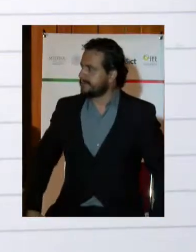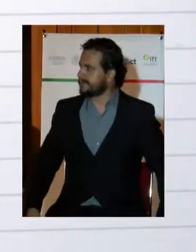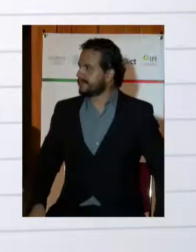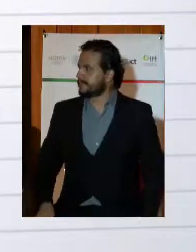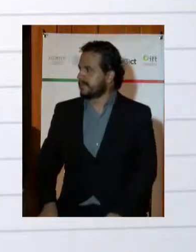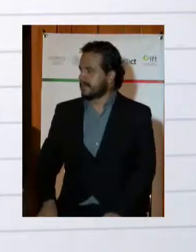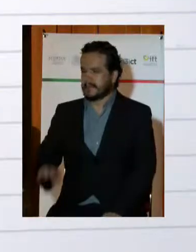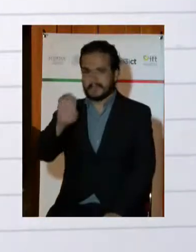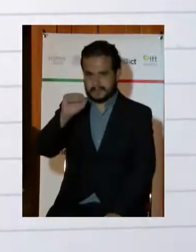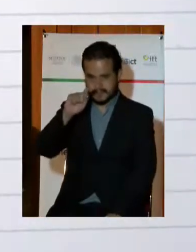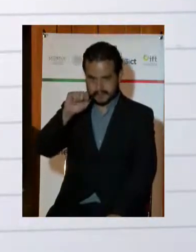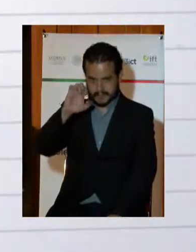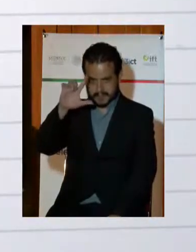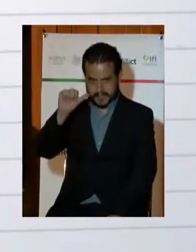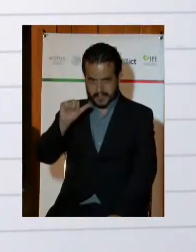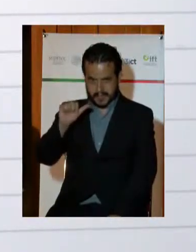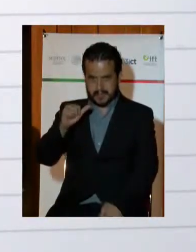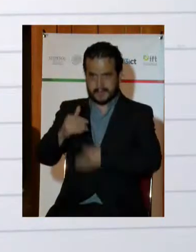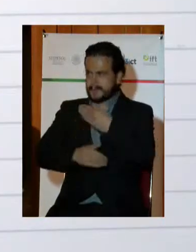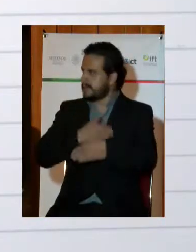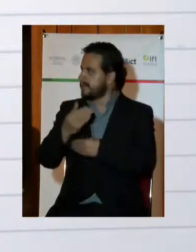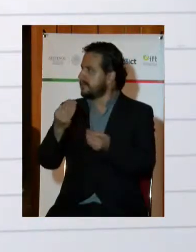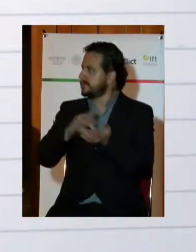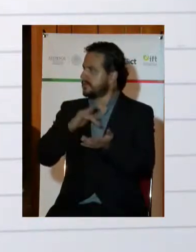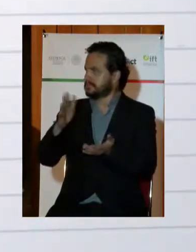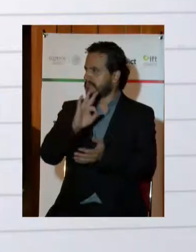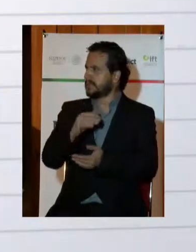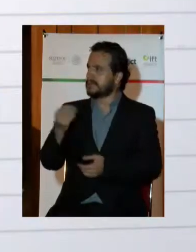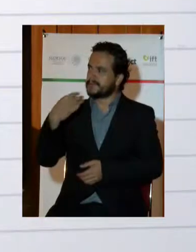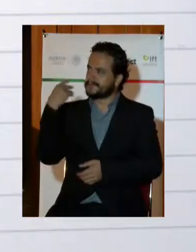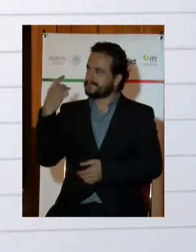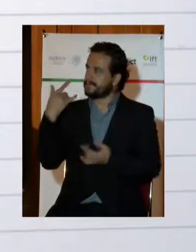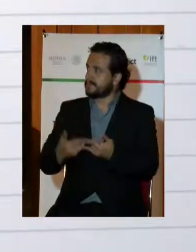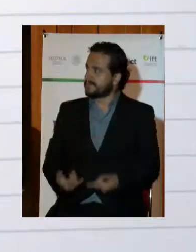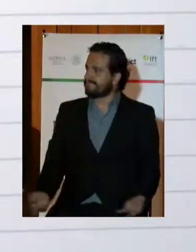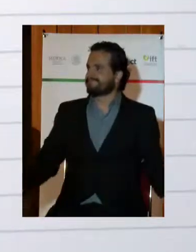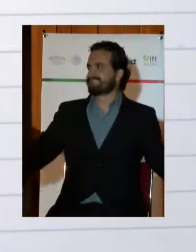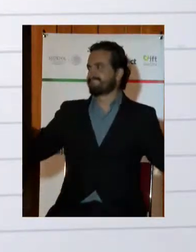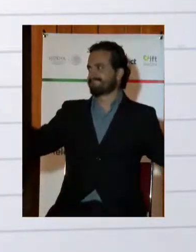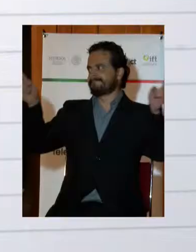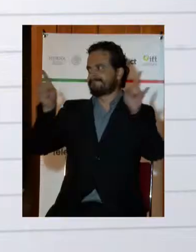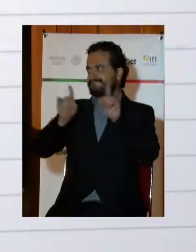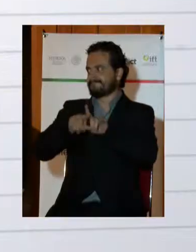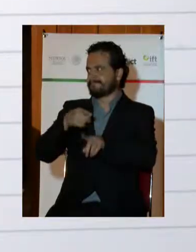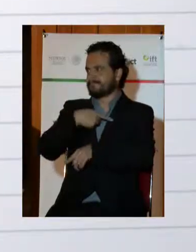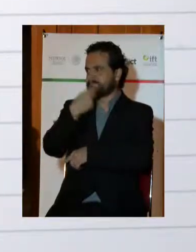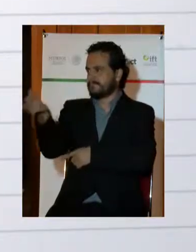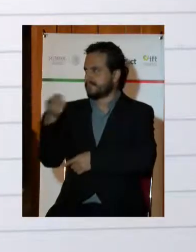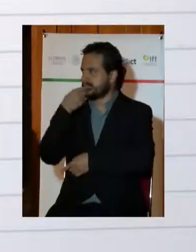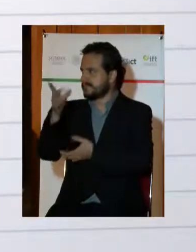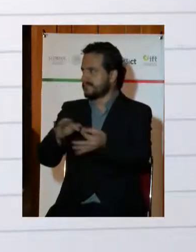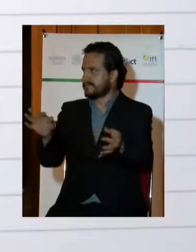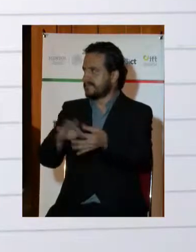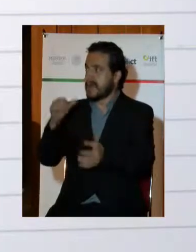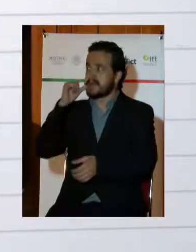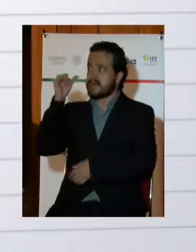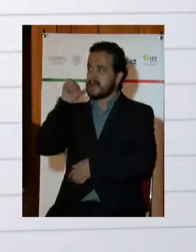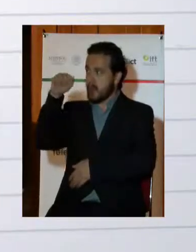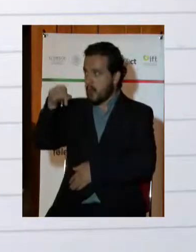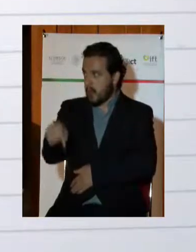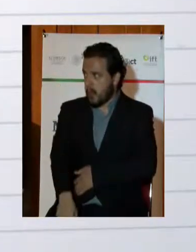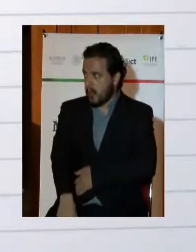cerrar este panel con un poco observaciones que tuvimos desde ayer y hoy. Primero, quisiera comentar el